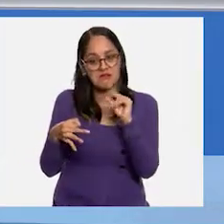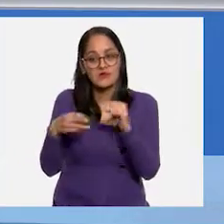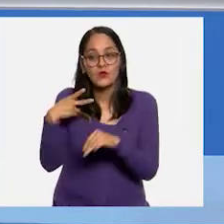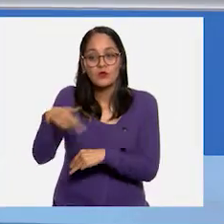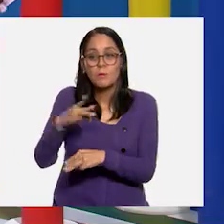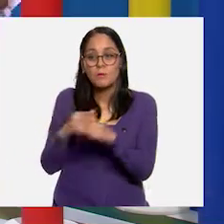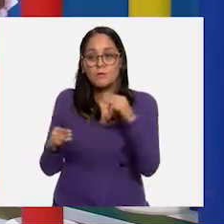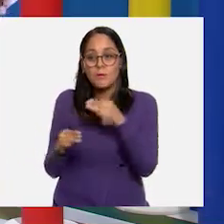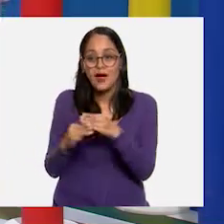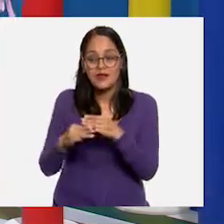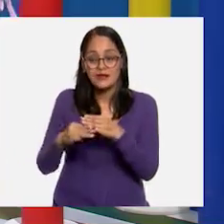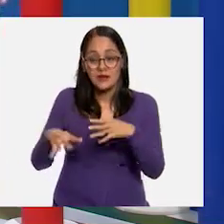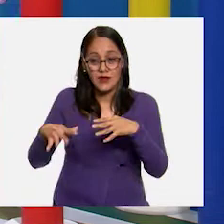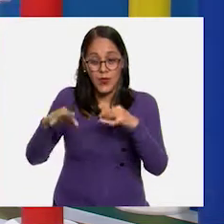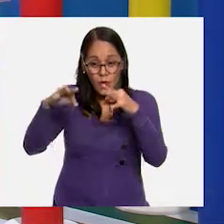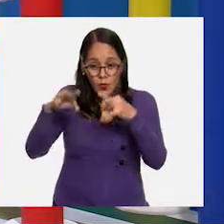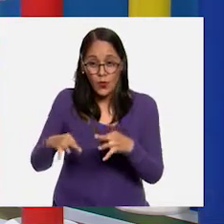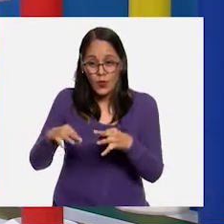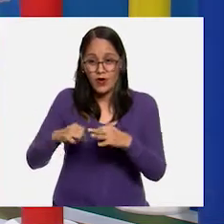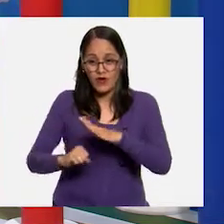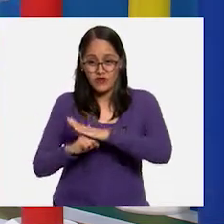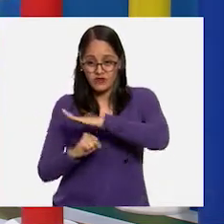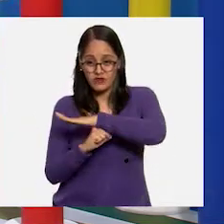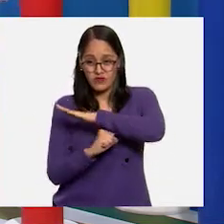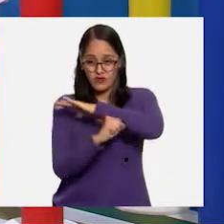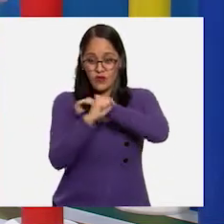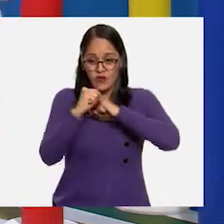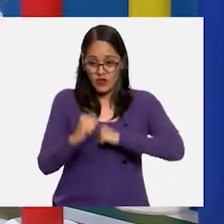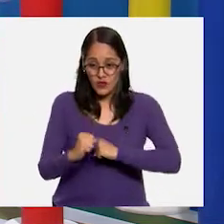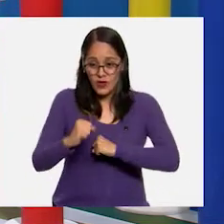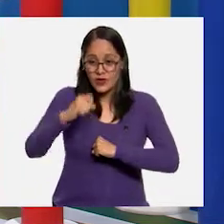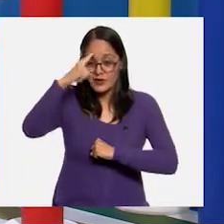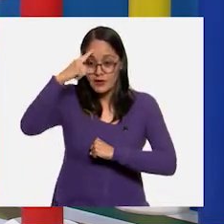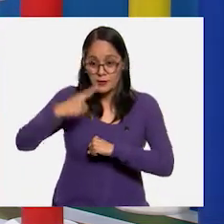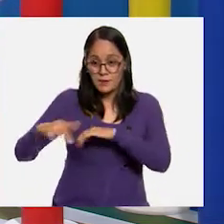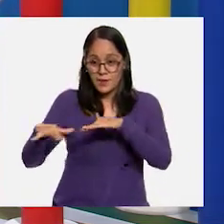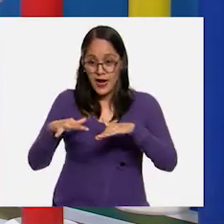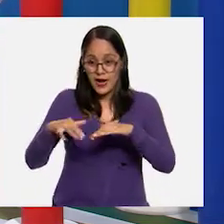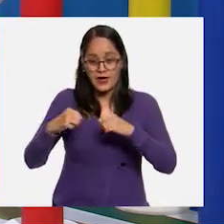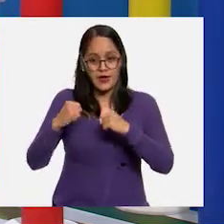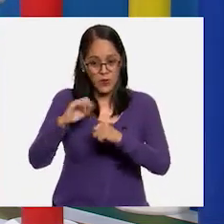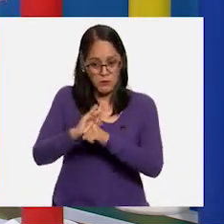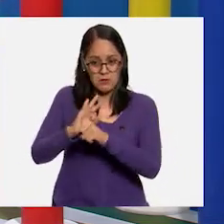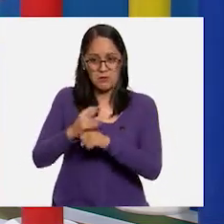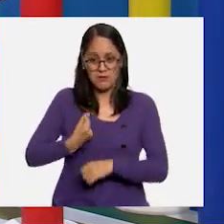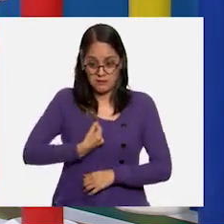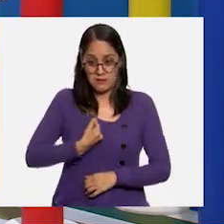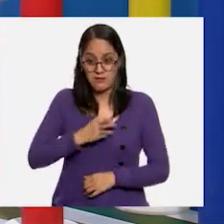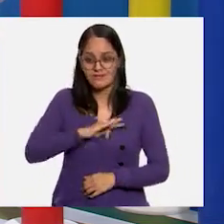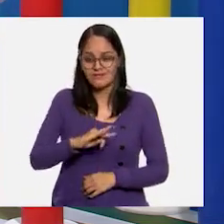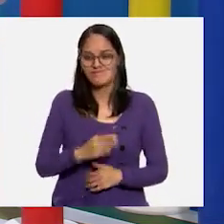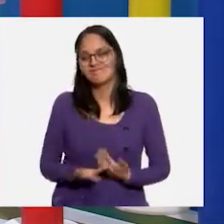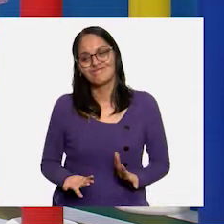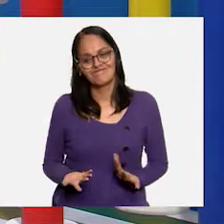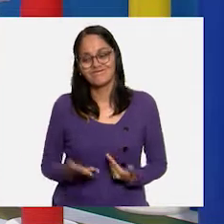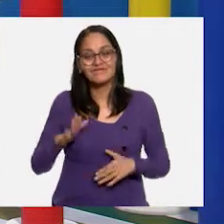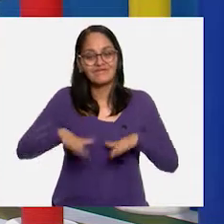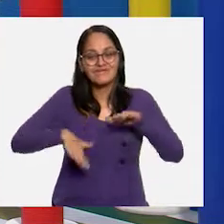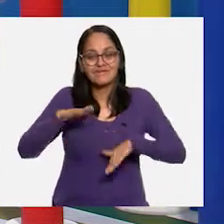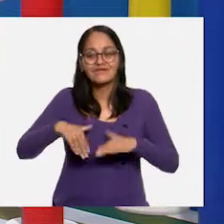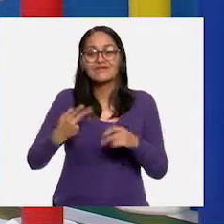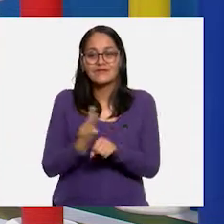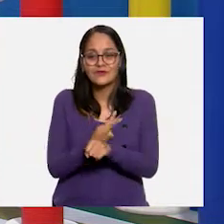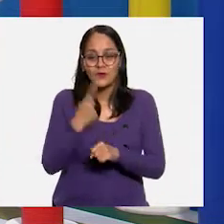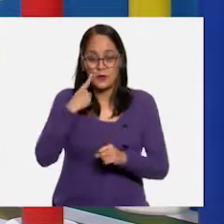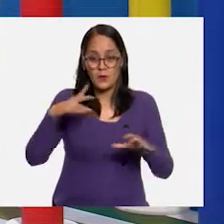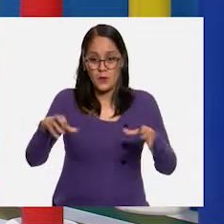usan no son firmes o fuertes para enfrentar algún fenómeno natural extremo. La mayoría de las veces,